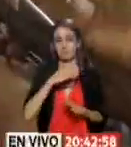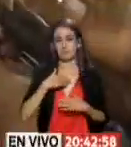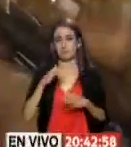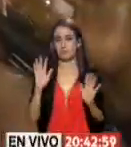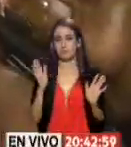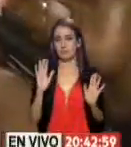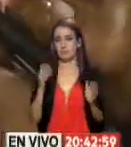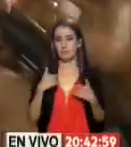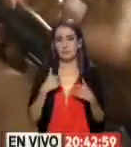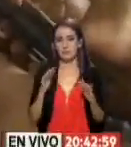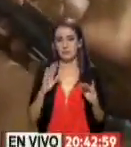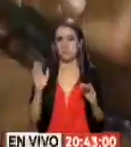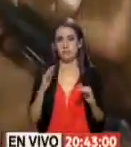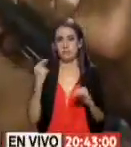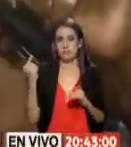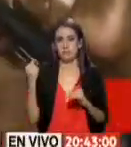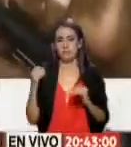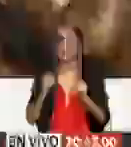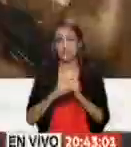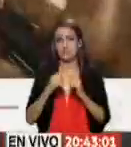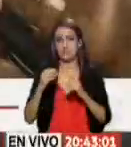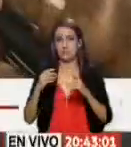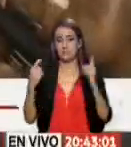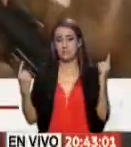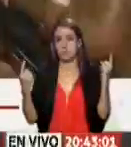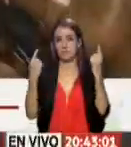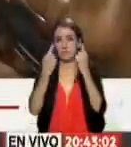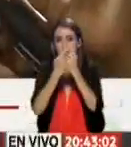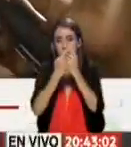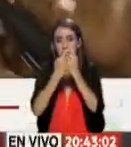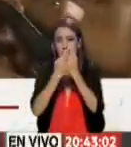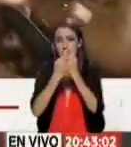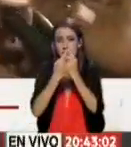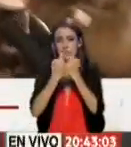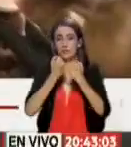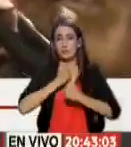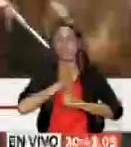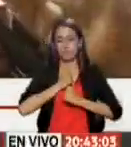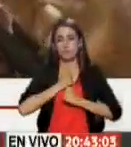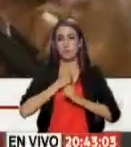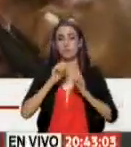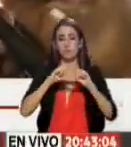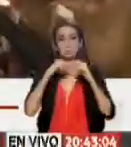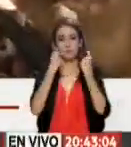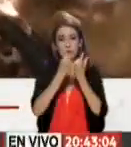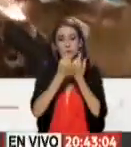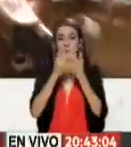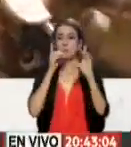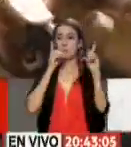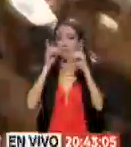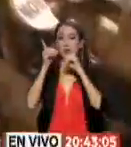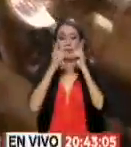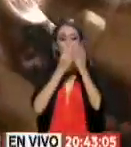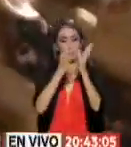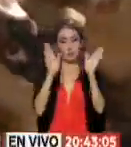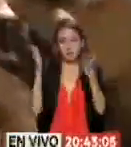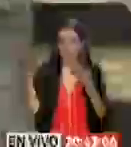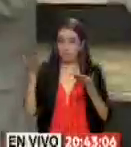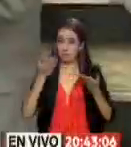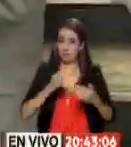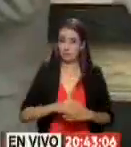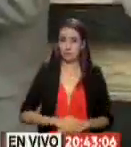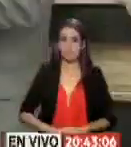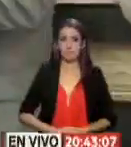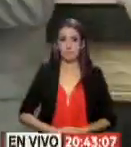que nos ponemos al lado contrario de la acera a tirarnos piedras. Somos una central que estamos abierta al diálogo y en esa posición nos vamos a